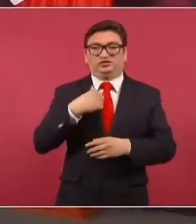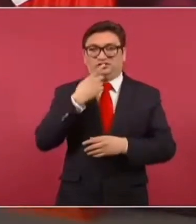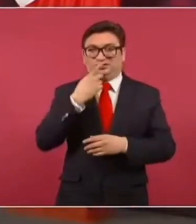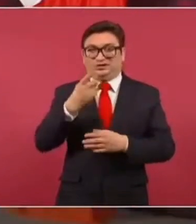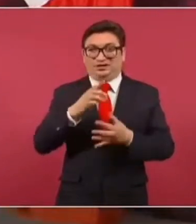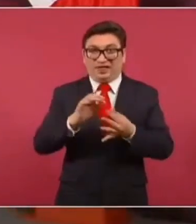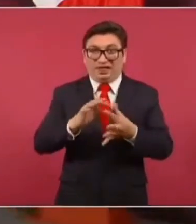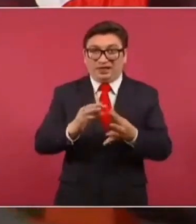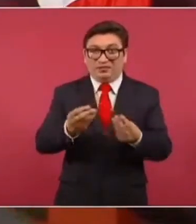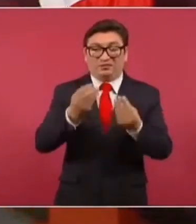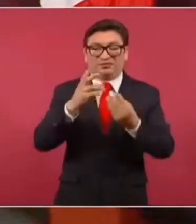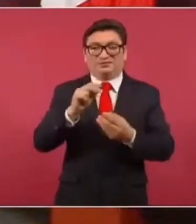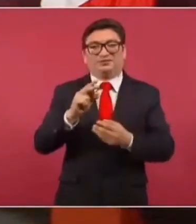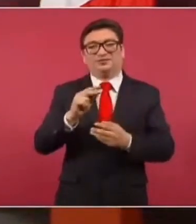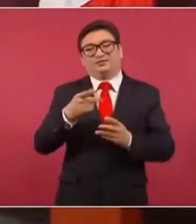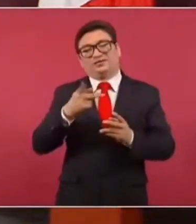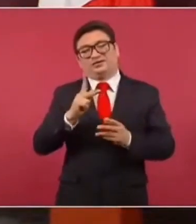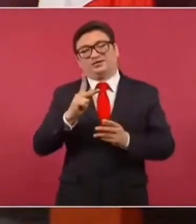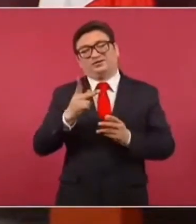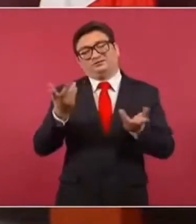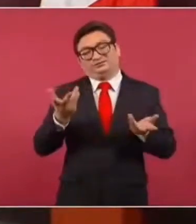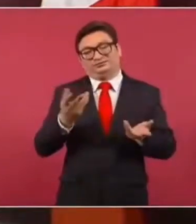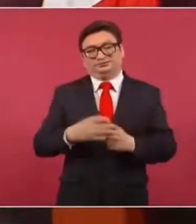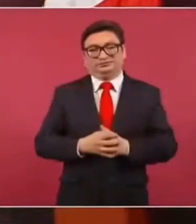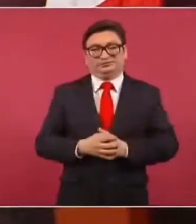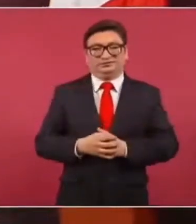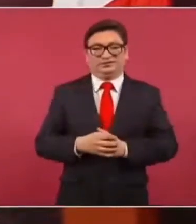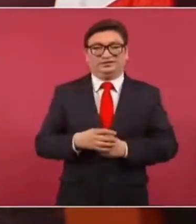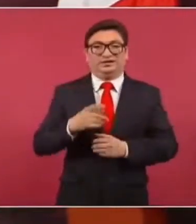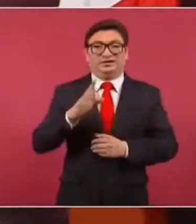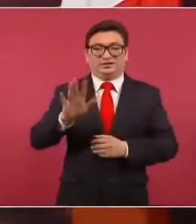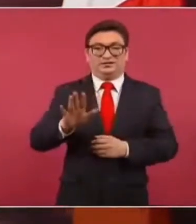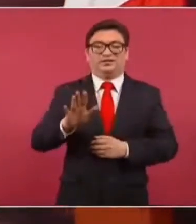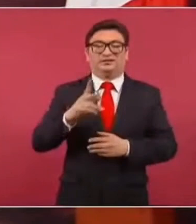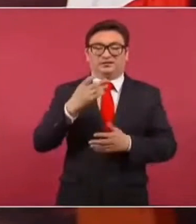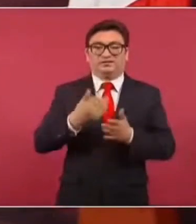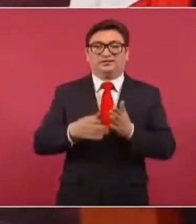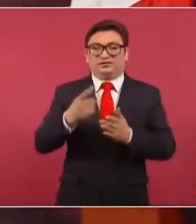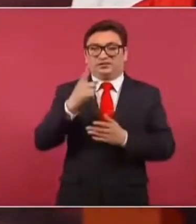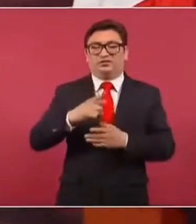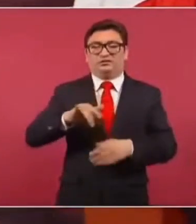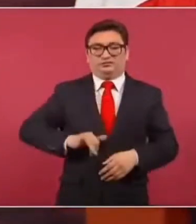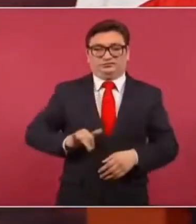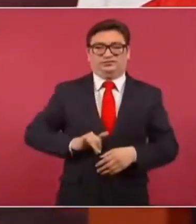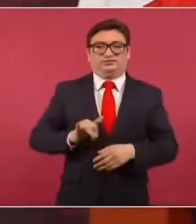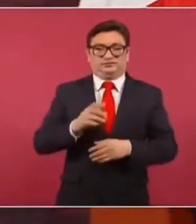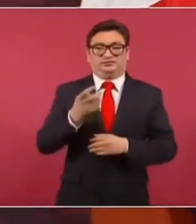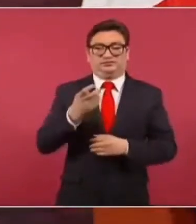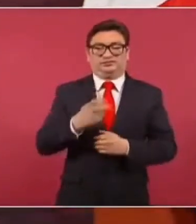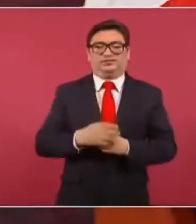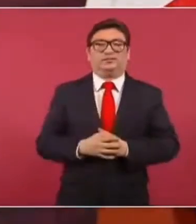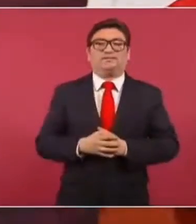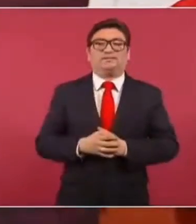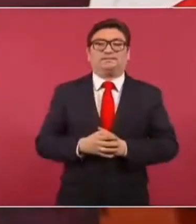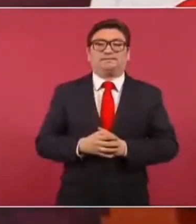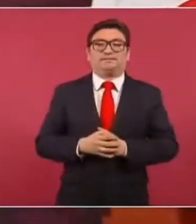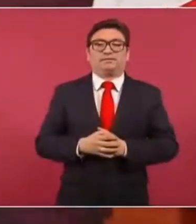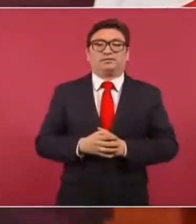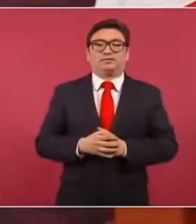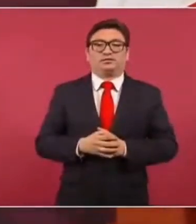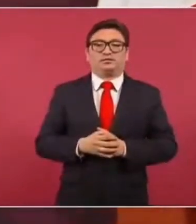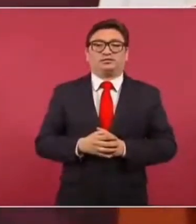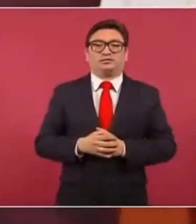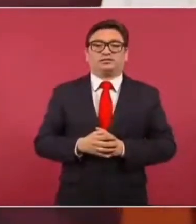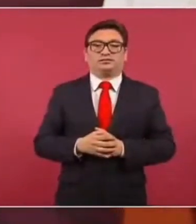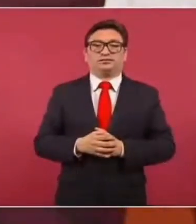hablar del tema, pero bien, mi segunda es pregunta. Que hay un asunto muy interesante. Cuando